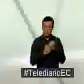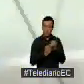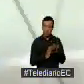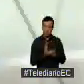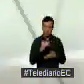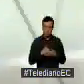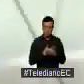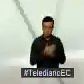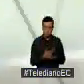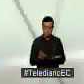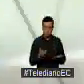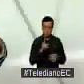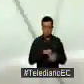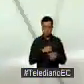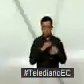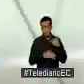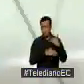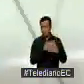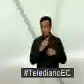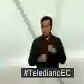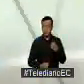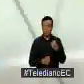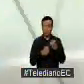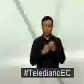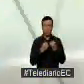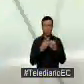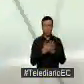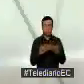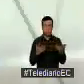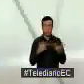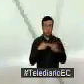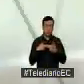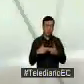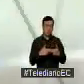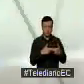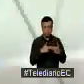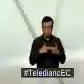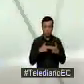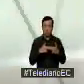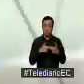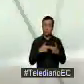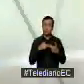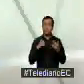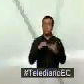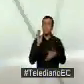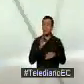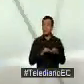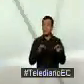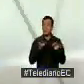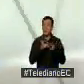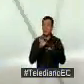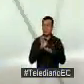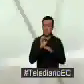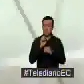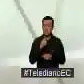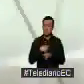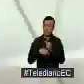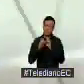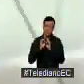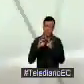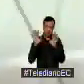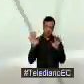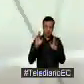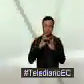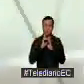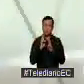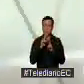acceso en el largo plazo, para que fortalezca las relaciones y los envíos, sobre todo para el Ecuador. Y ahora, para